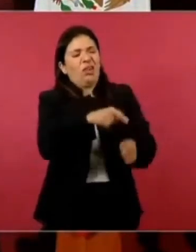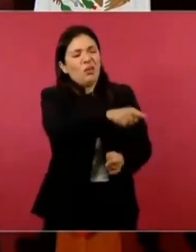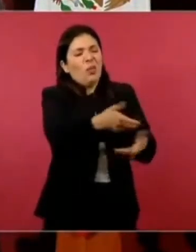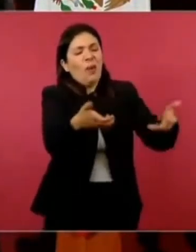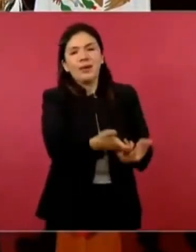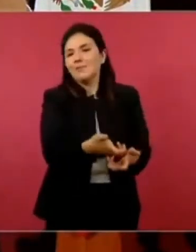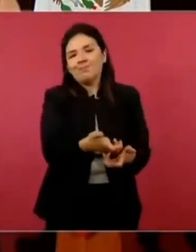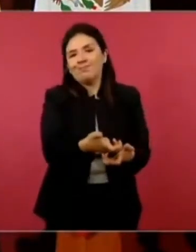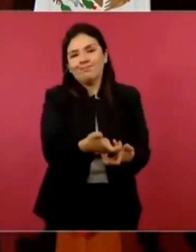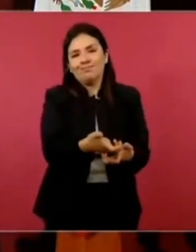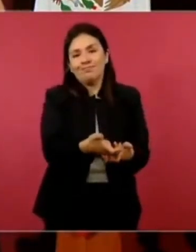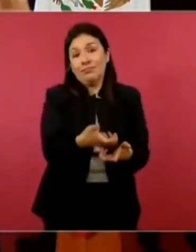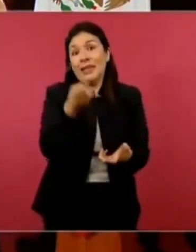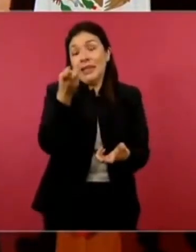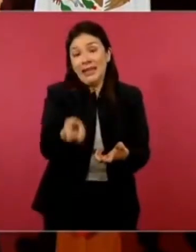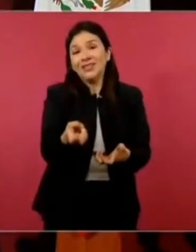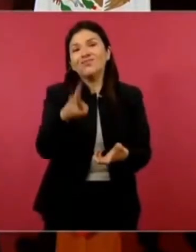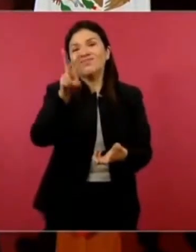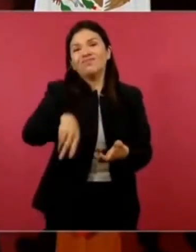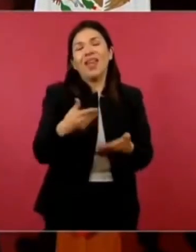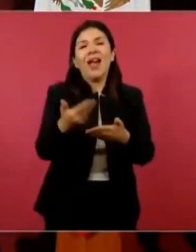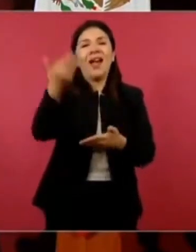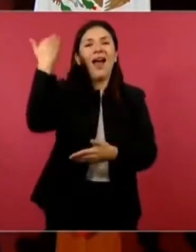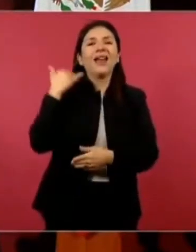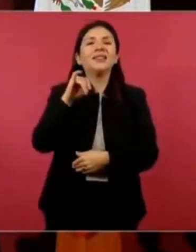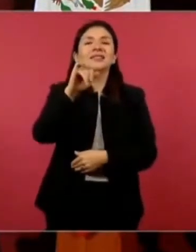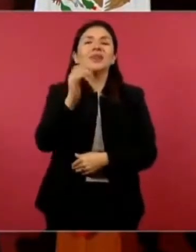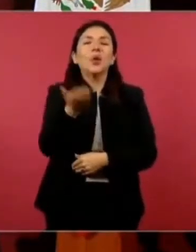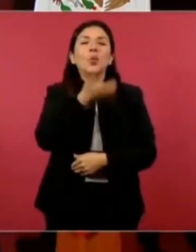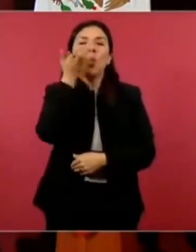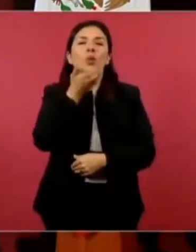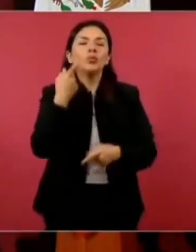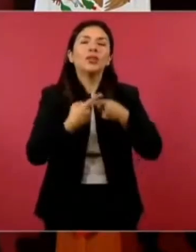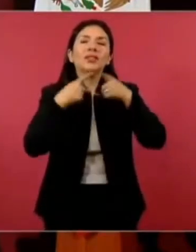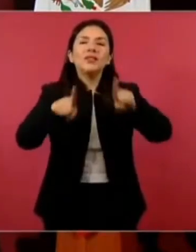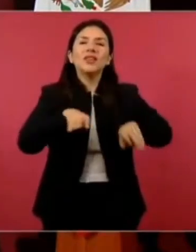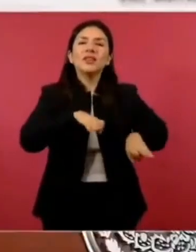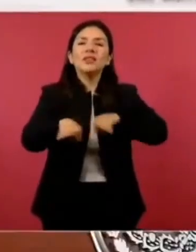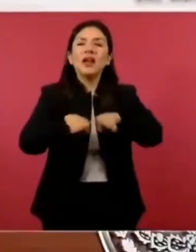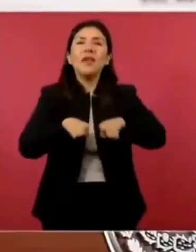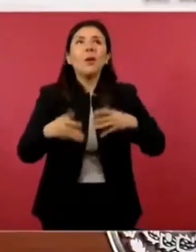entonces Antes había la práctica